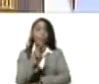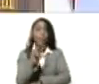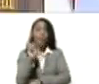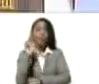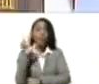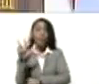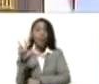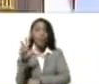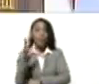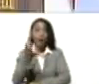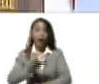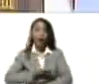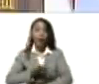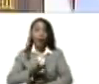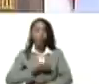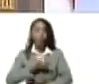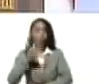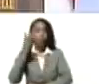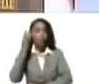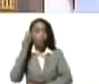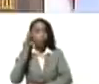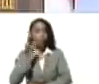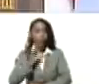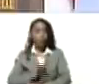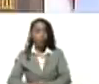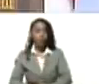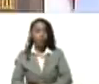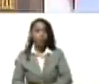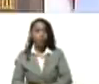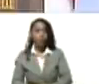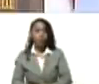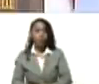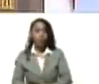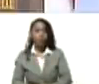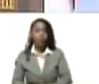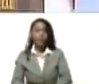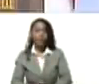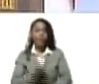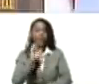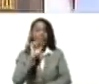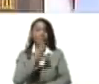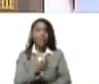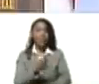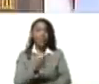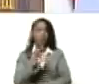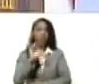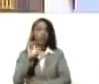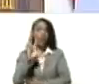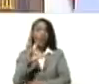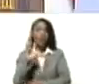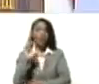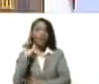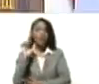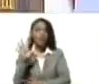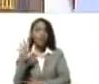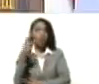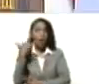es el surgimiento de los emprendedores y emprendedoras de nuestro país